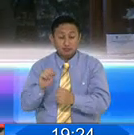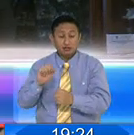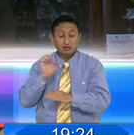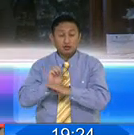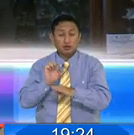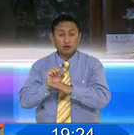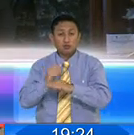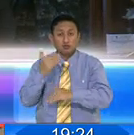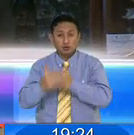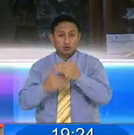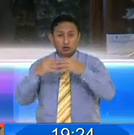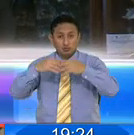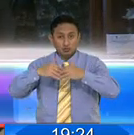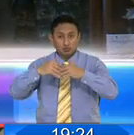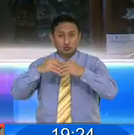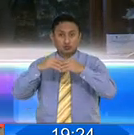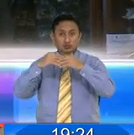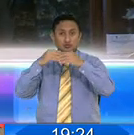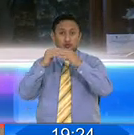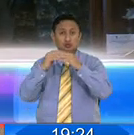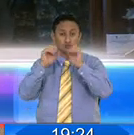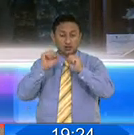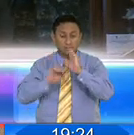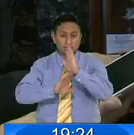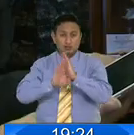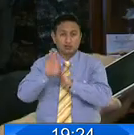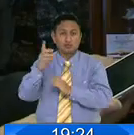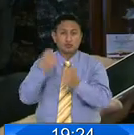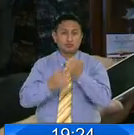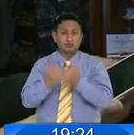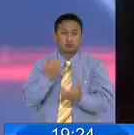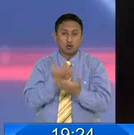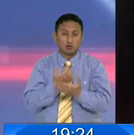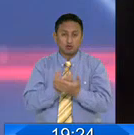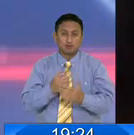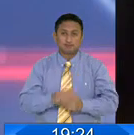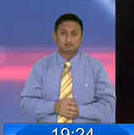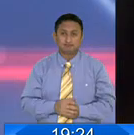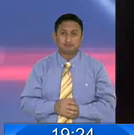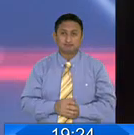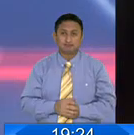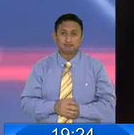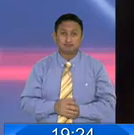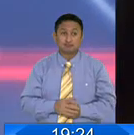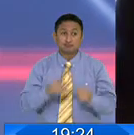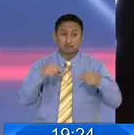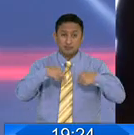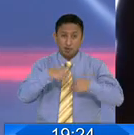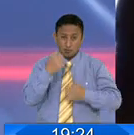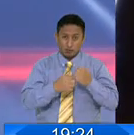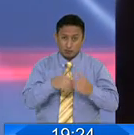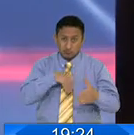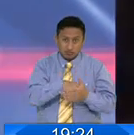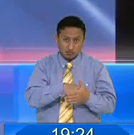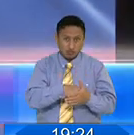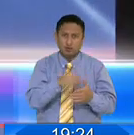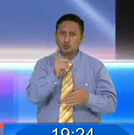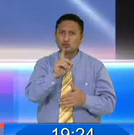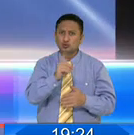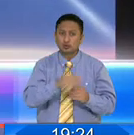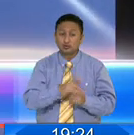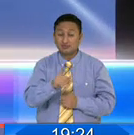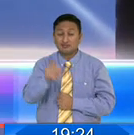onda de poder superar los problemas económicos que se viven y luego queremos explicar ser nada queremos darle al trabajador oportunidad